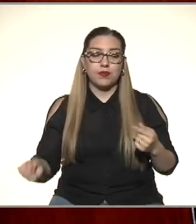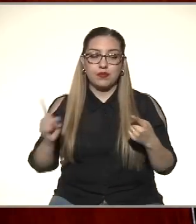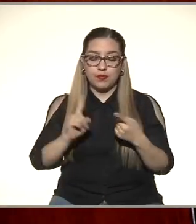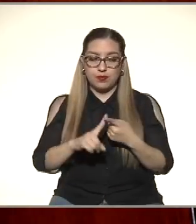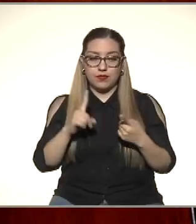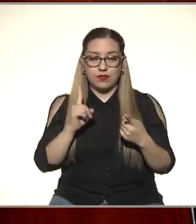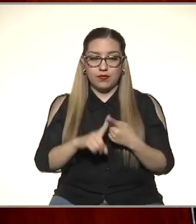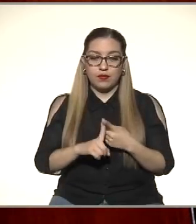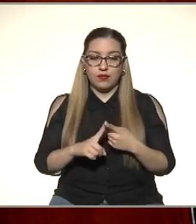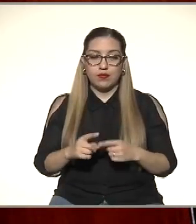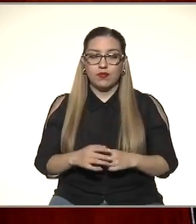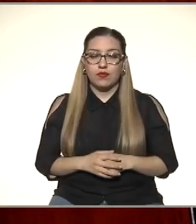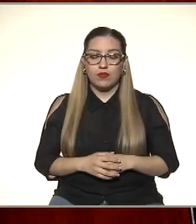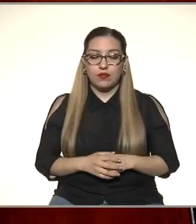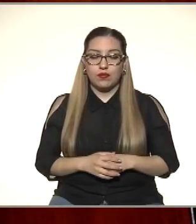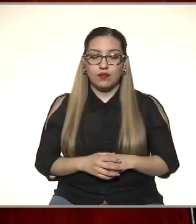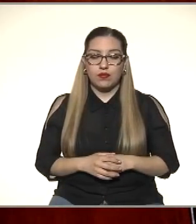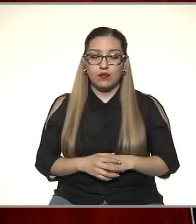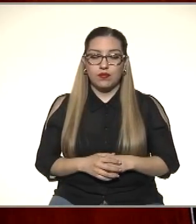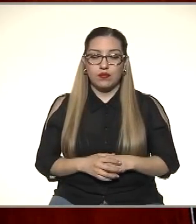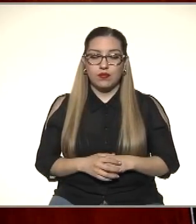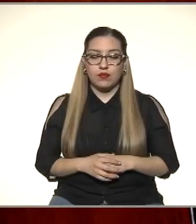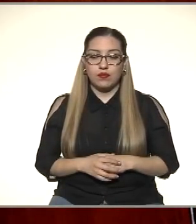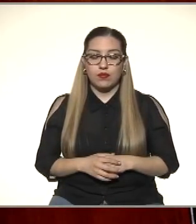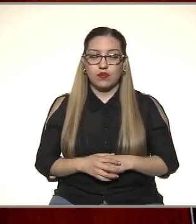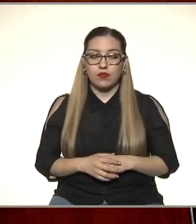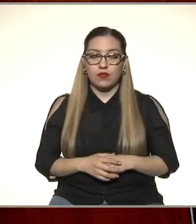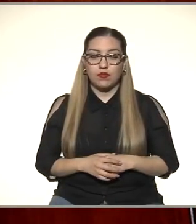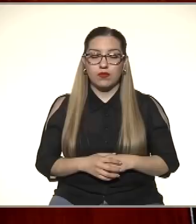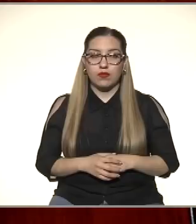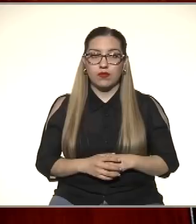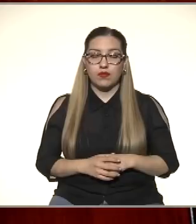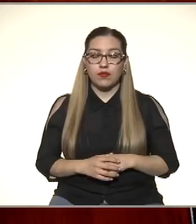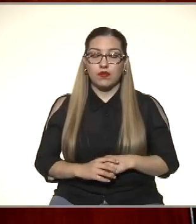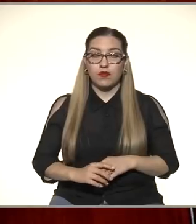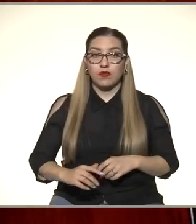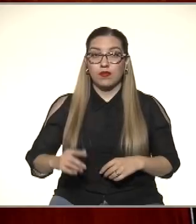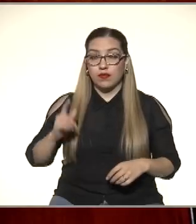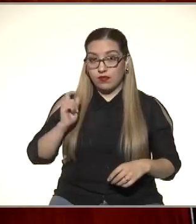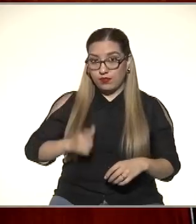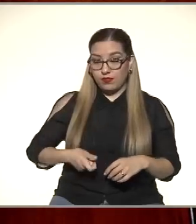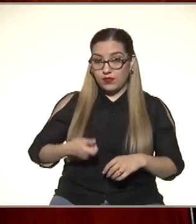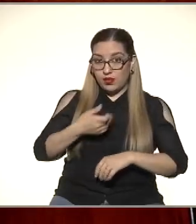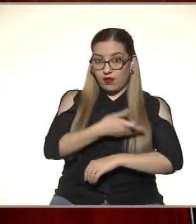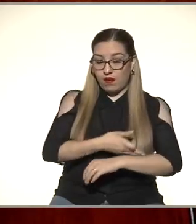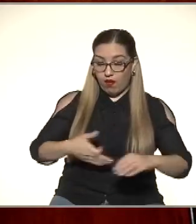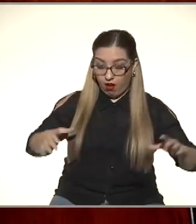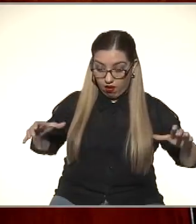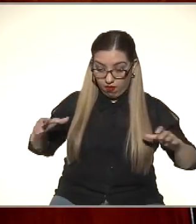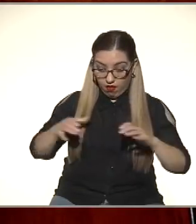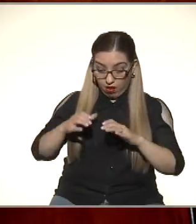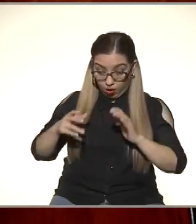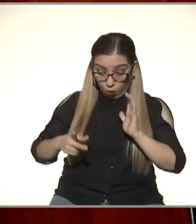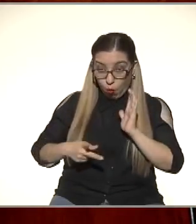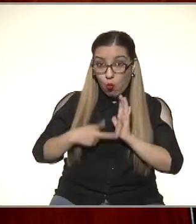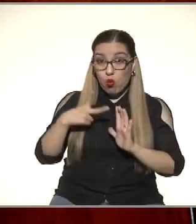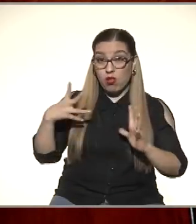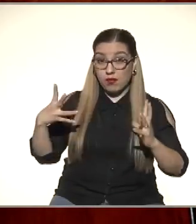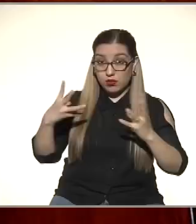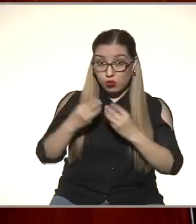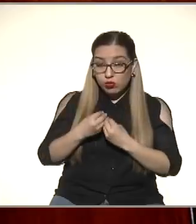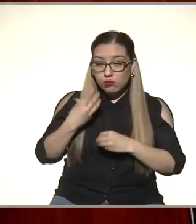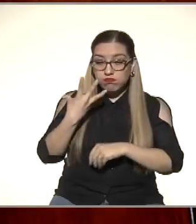la reestructura es no solamente si vamos a intentarlo juntos, la reestructura y cómo le vamos a hacer después,